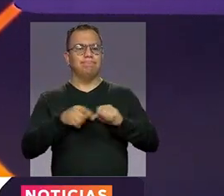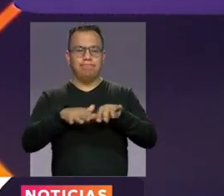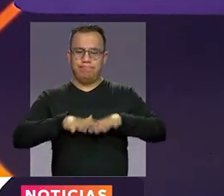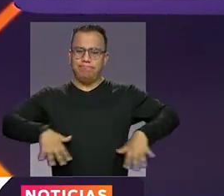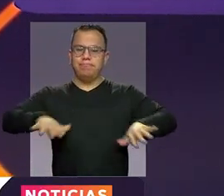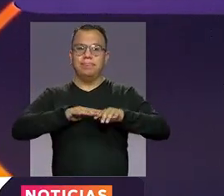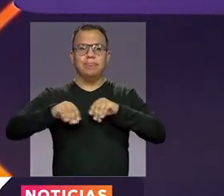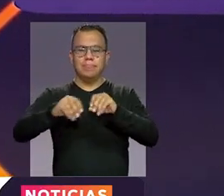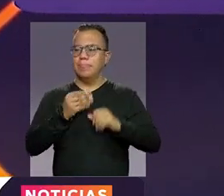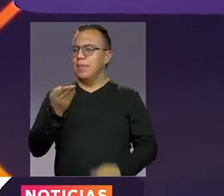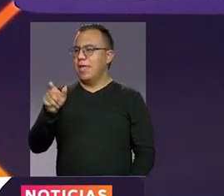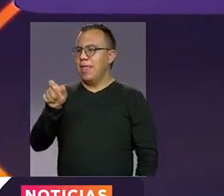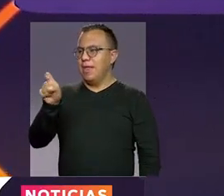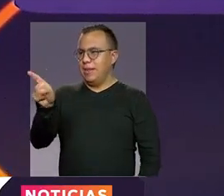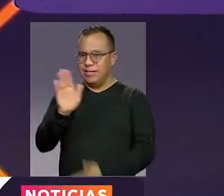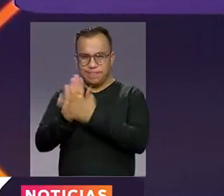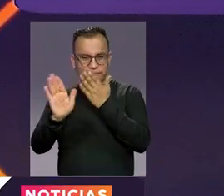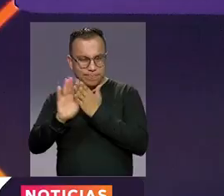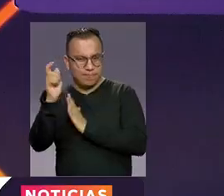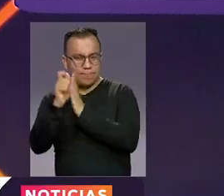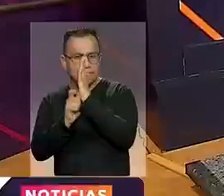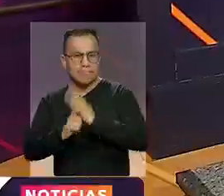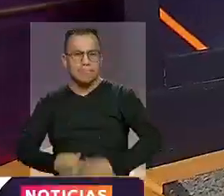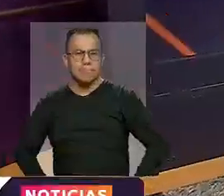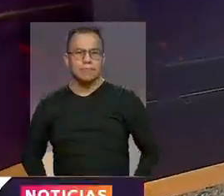territorio. Alexander Vera con todos los detalles.